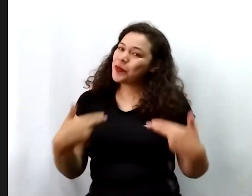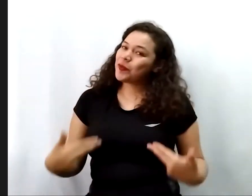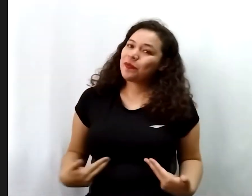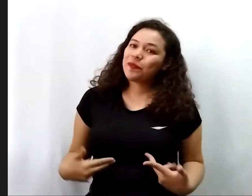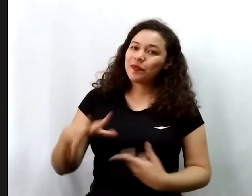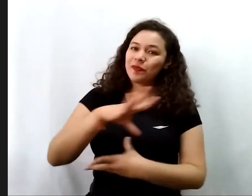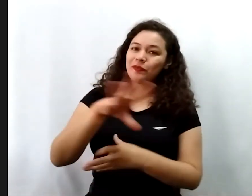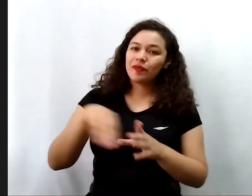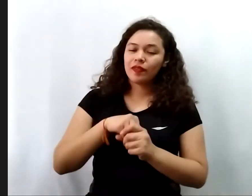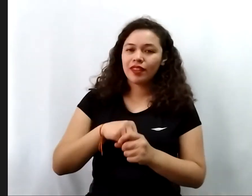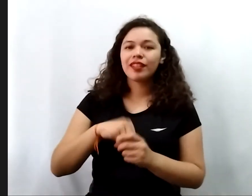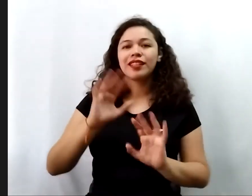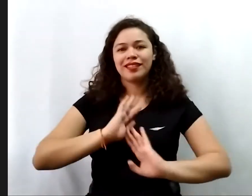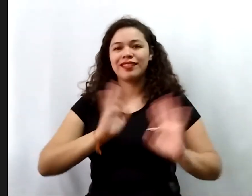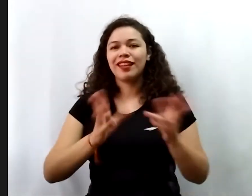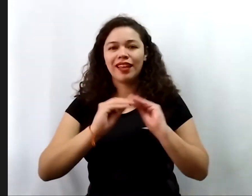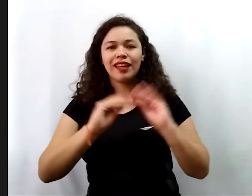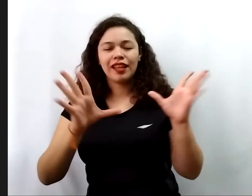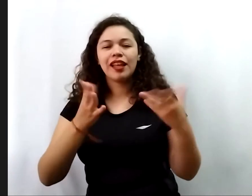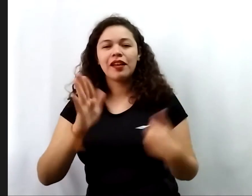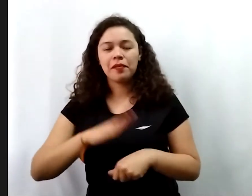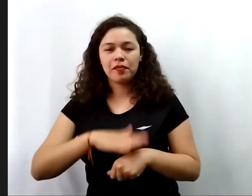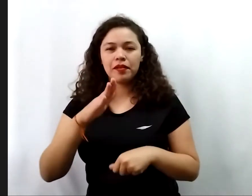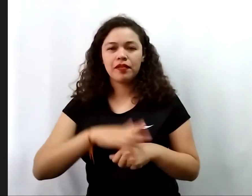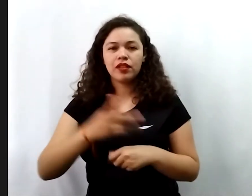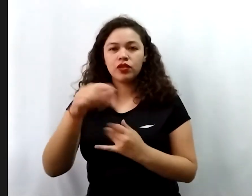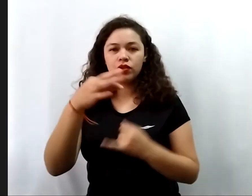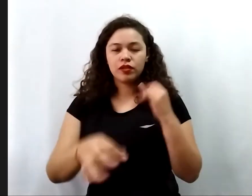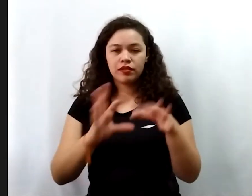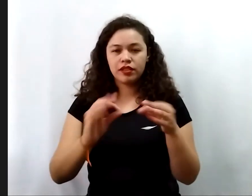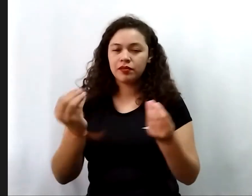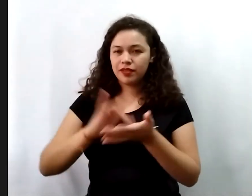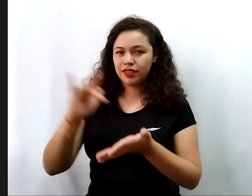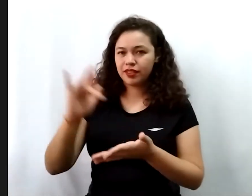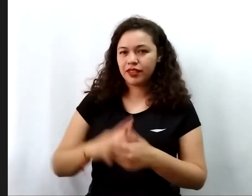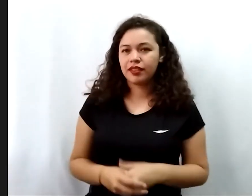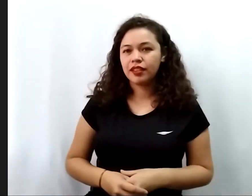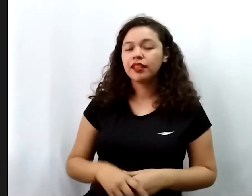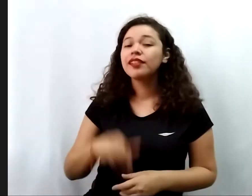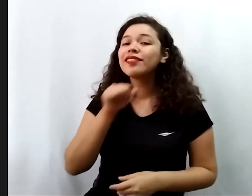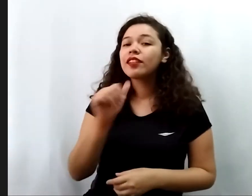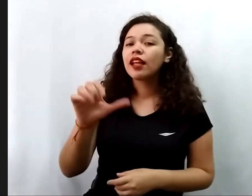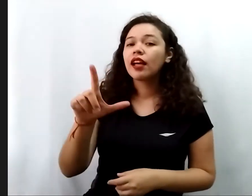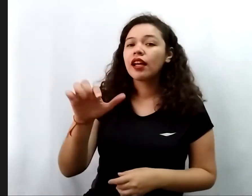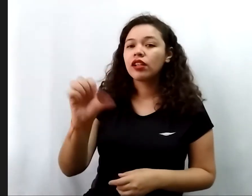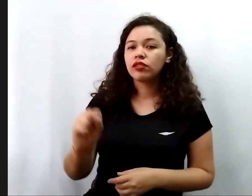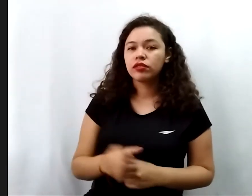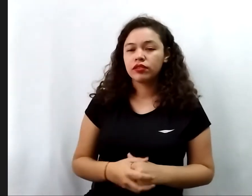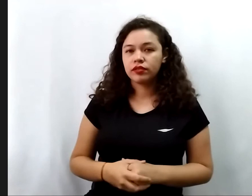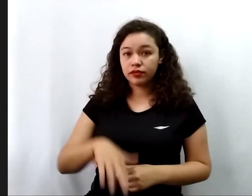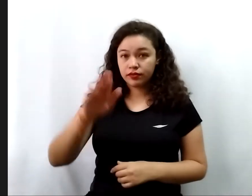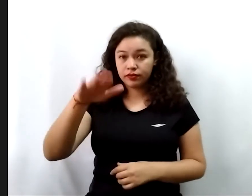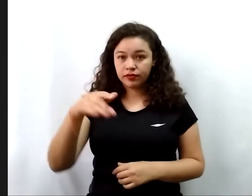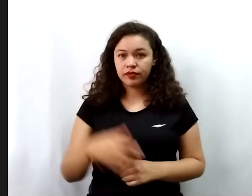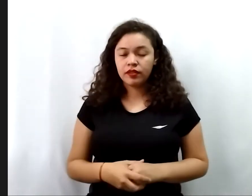ya me quedó claro ya más con su última explicación. Muchas gracias. De nada, Carlos. Oigan, yo